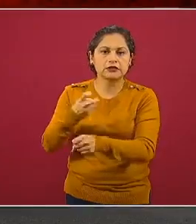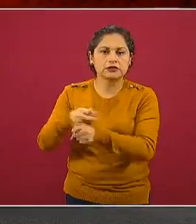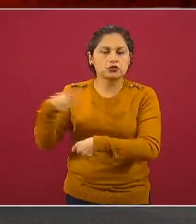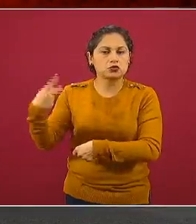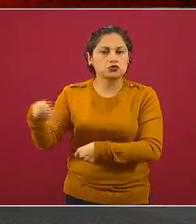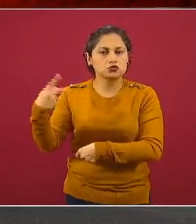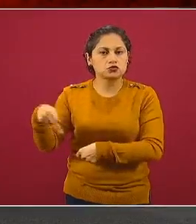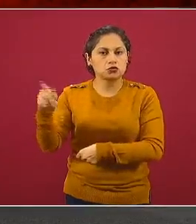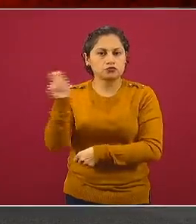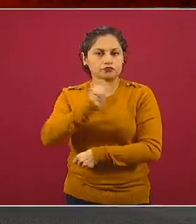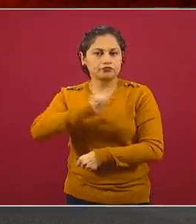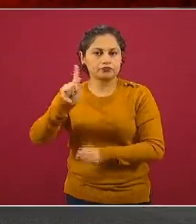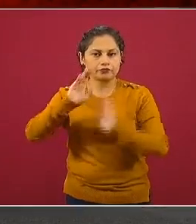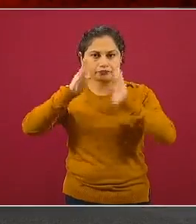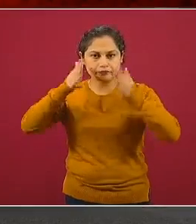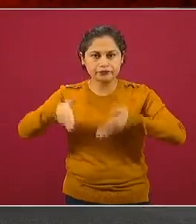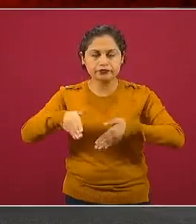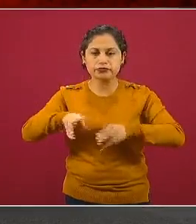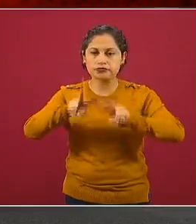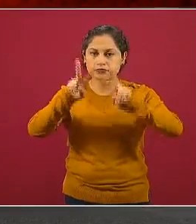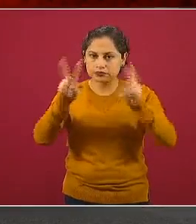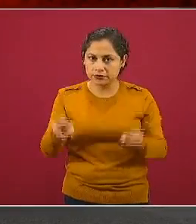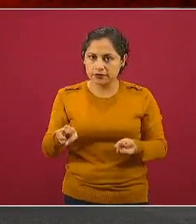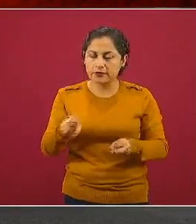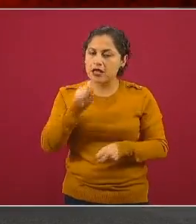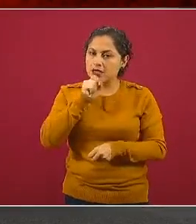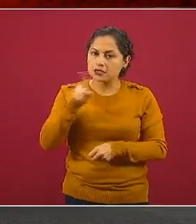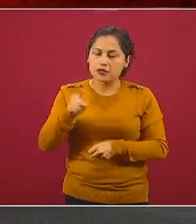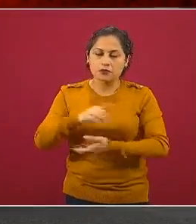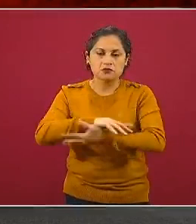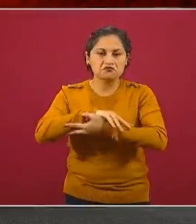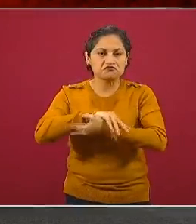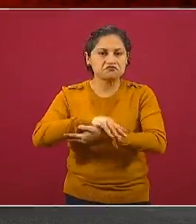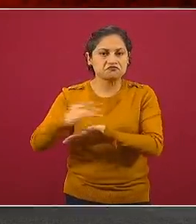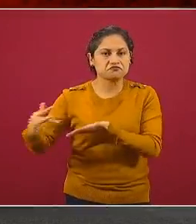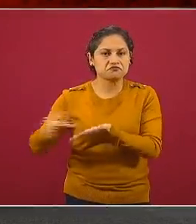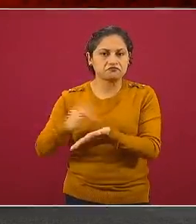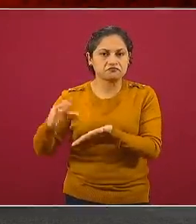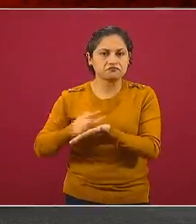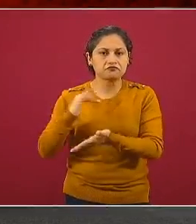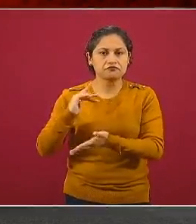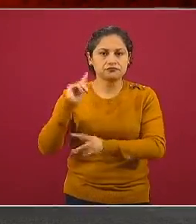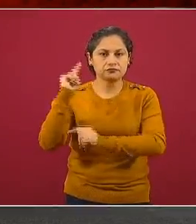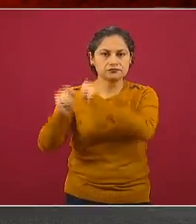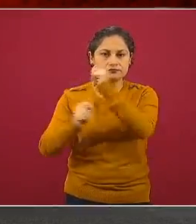gran calidad y sobre todo solidaridad para con la actividad turística nacional.